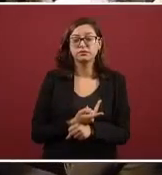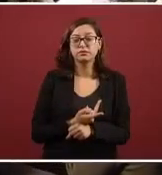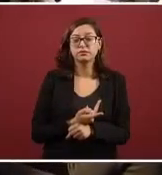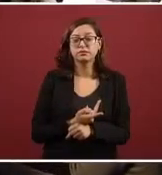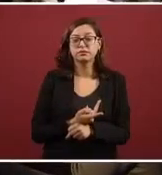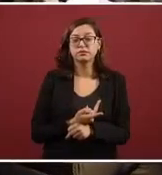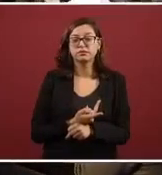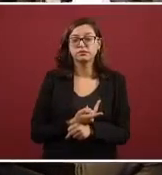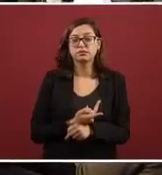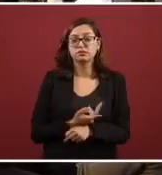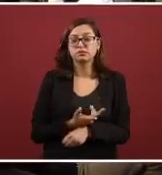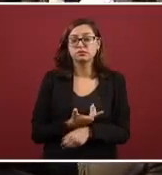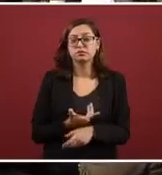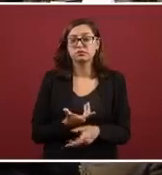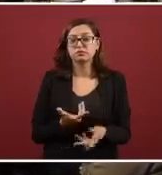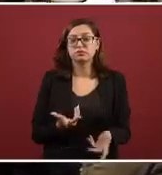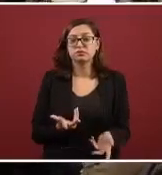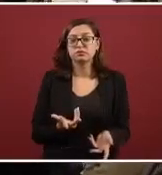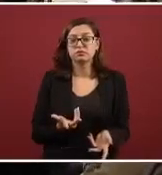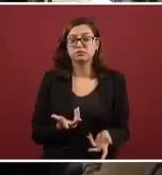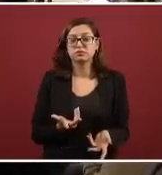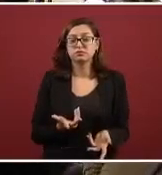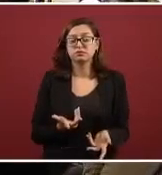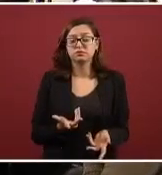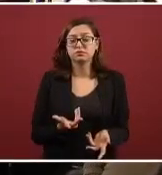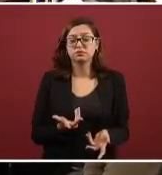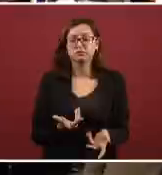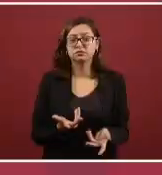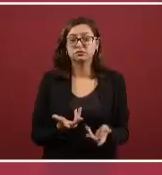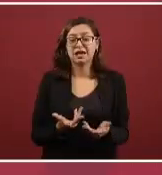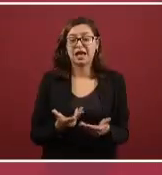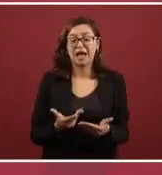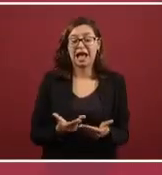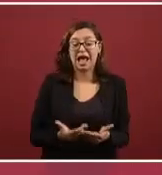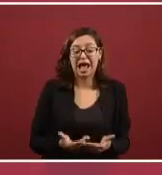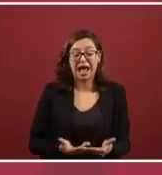hay procesos que se estaban